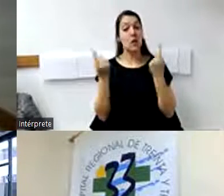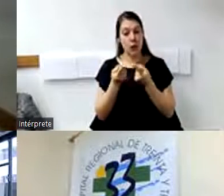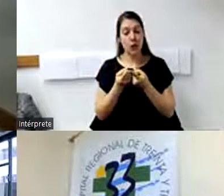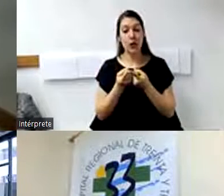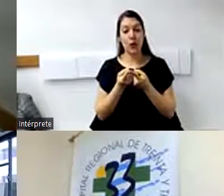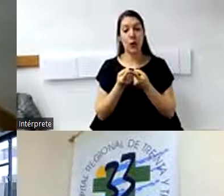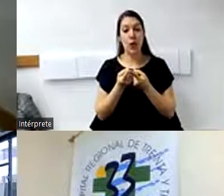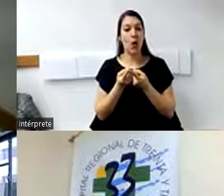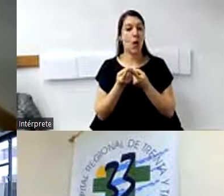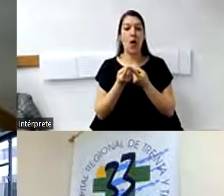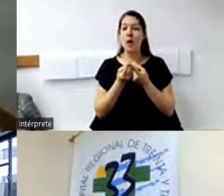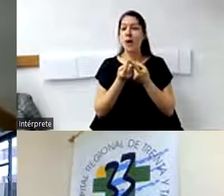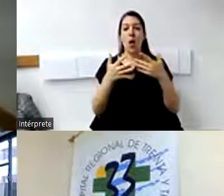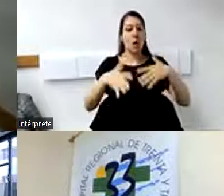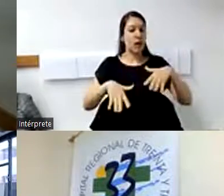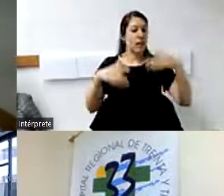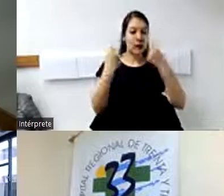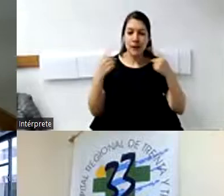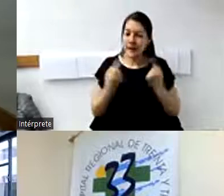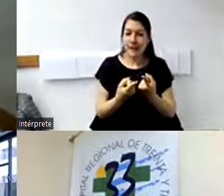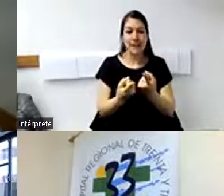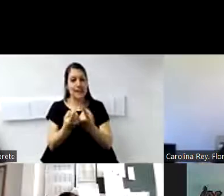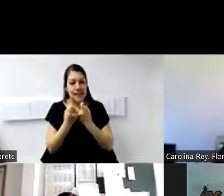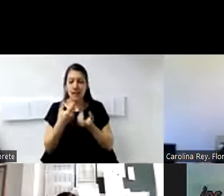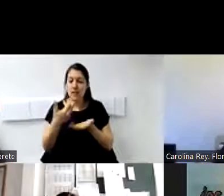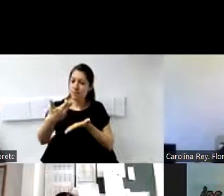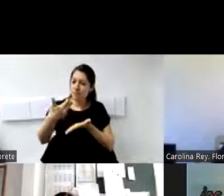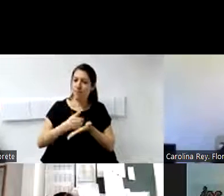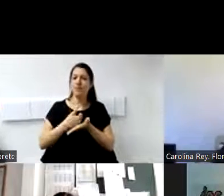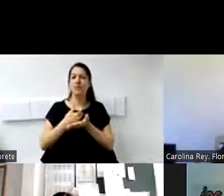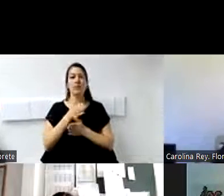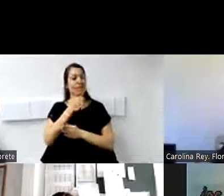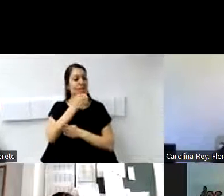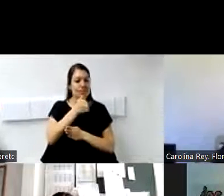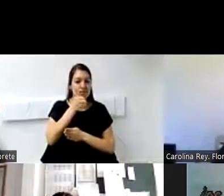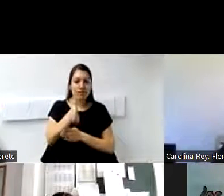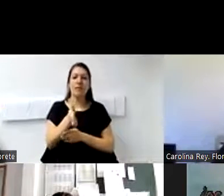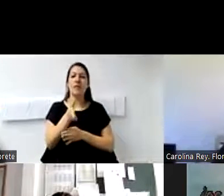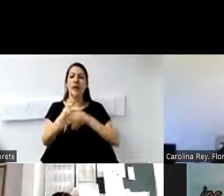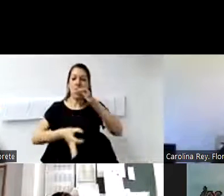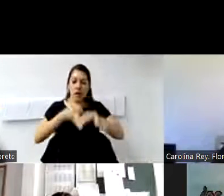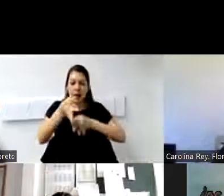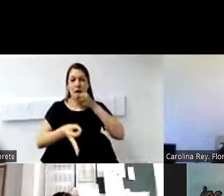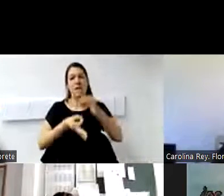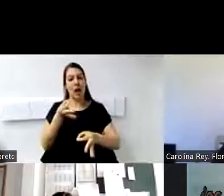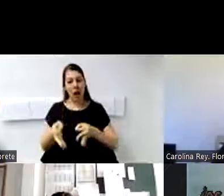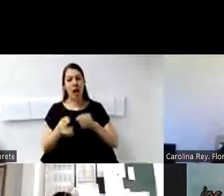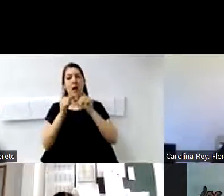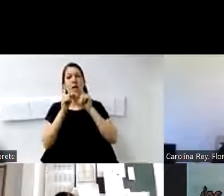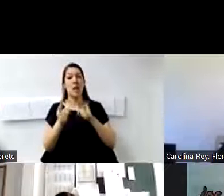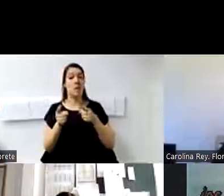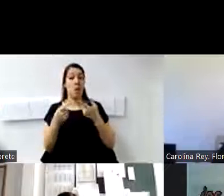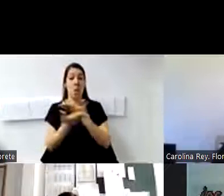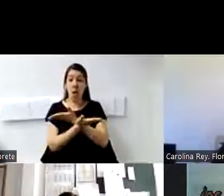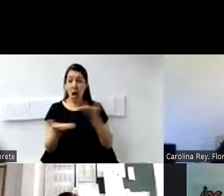totalmente dispuestos a poder participar, ir, conversar, abrir los espacios de diálogo sobre